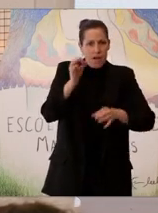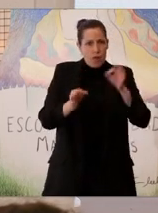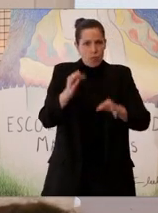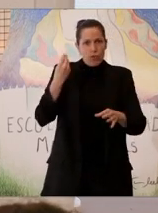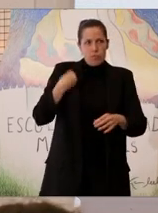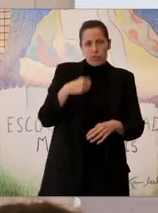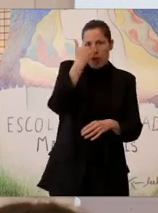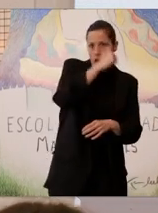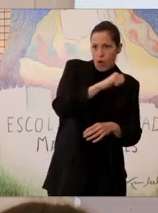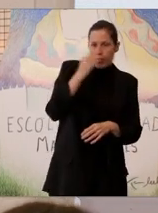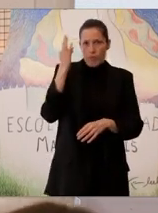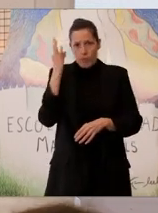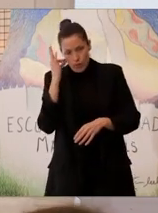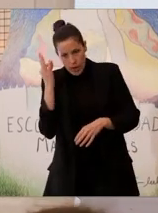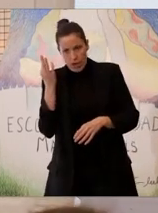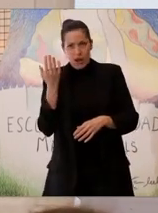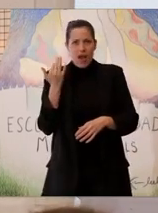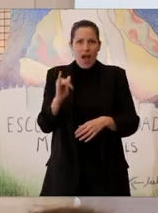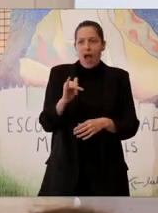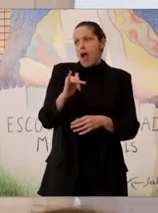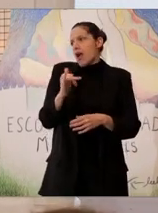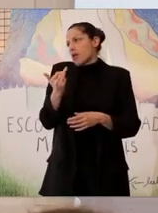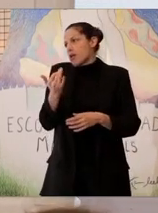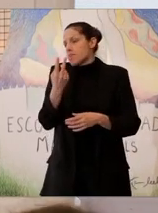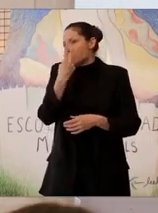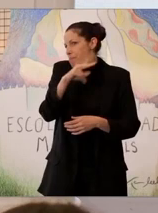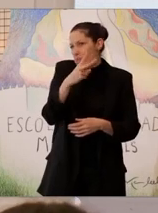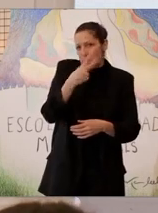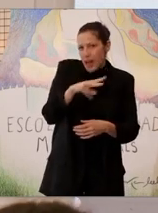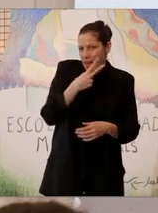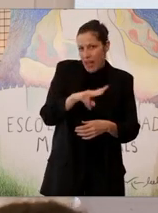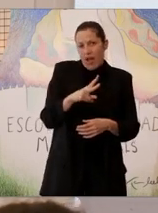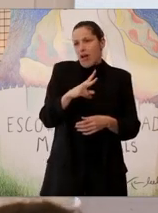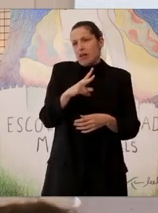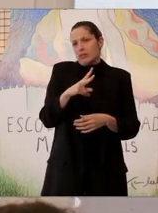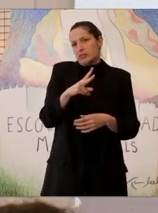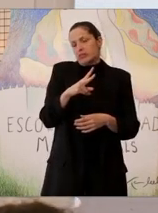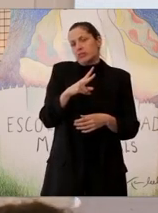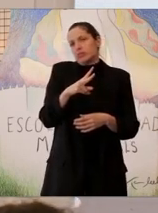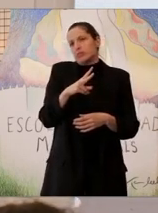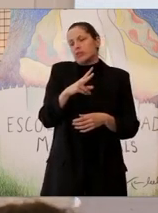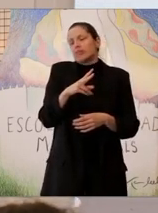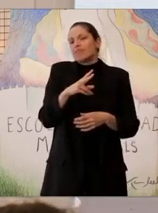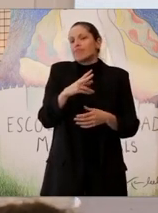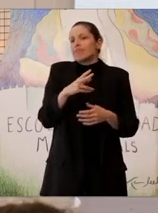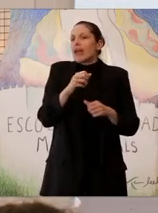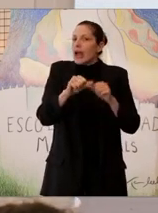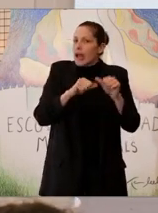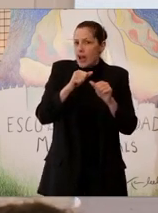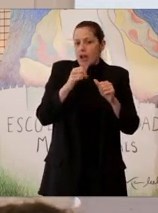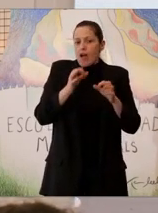con abuelos y con abuelas y con niños dependientes, y en la carrera judicial pasa lo mismo. Y sabemos que